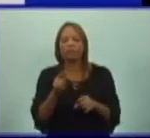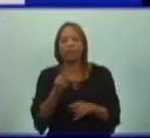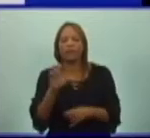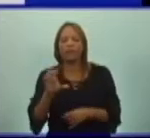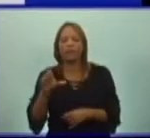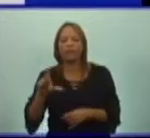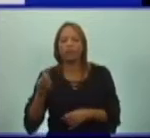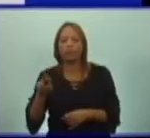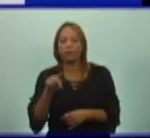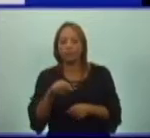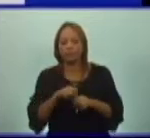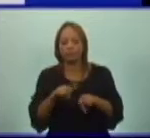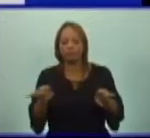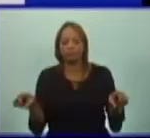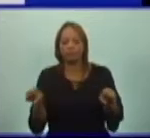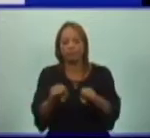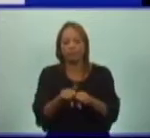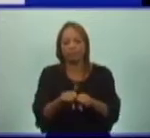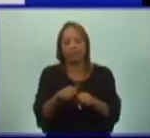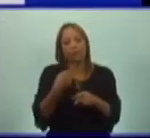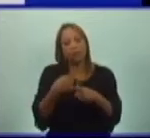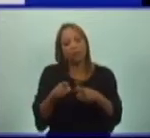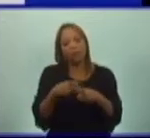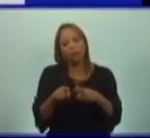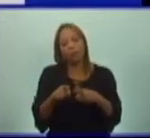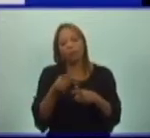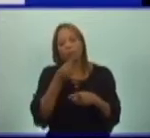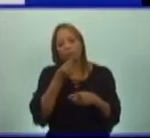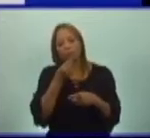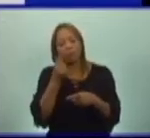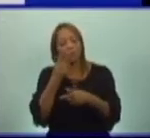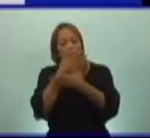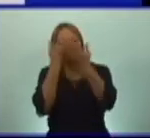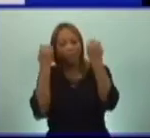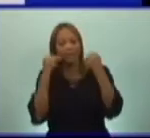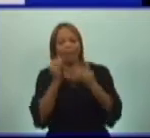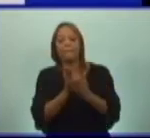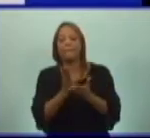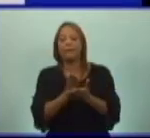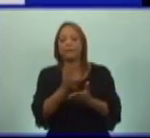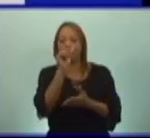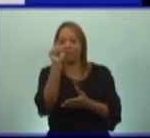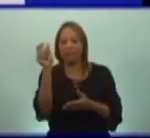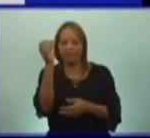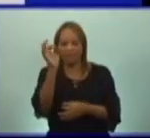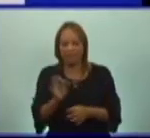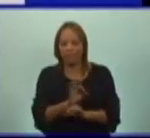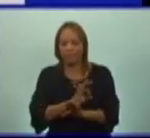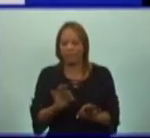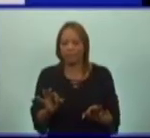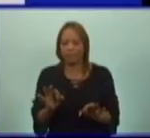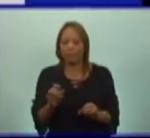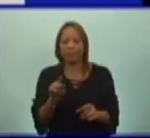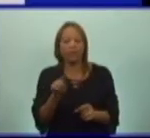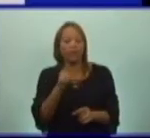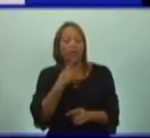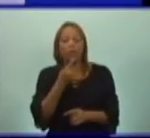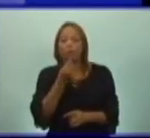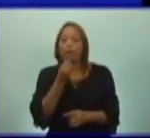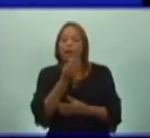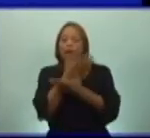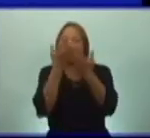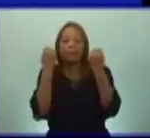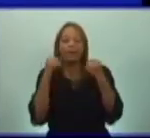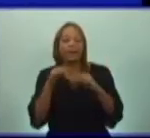Esos son otros materiales de consulta, pero no olviden la bibliografía básica. No deben olvidar